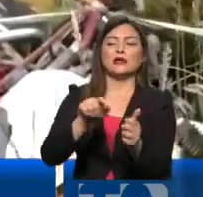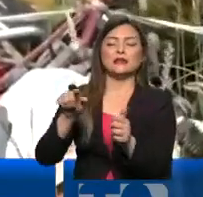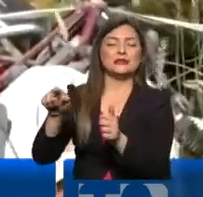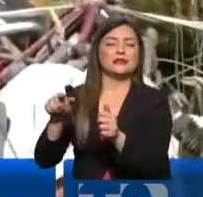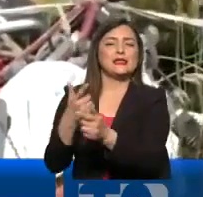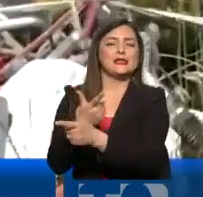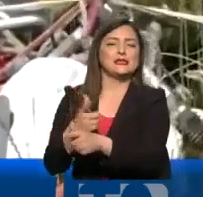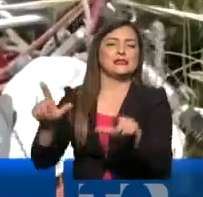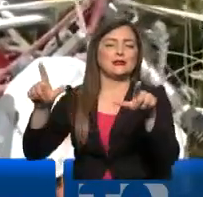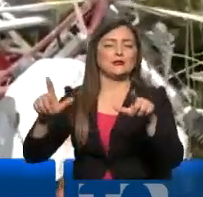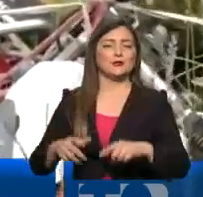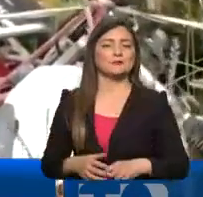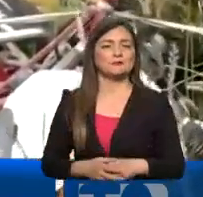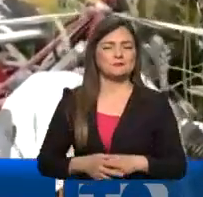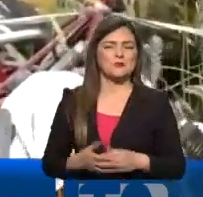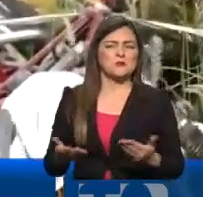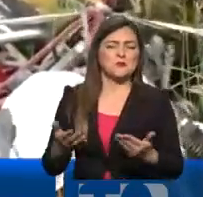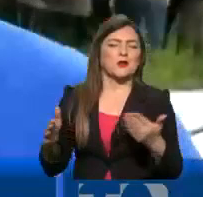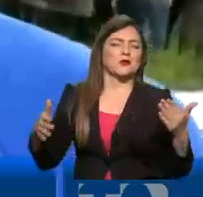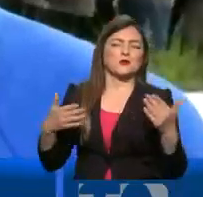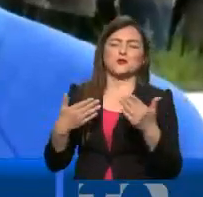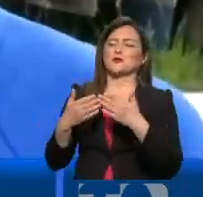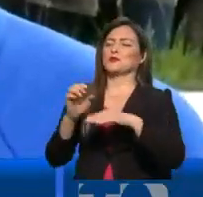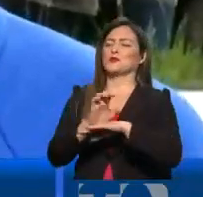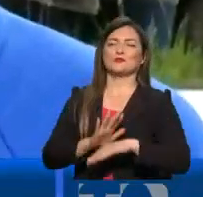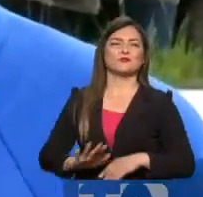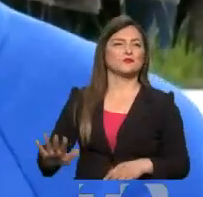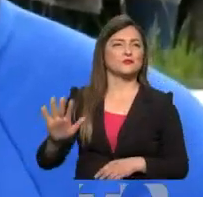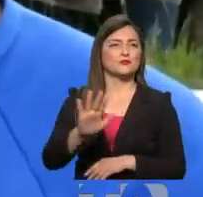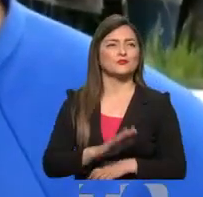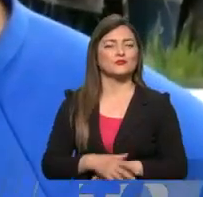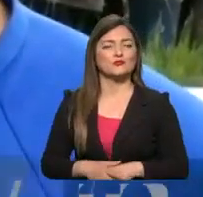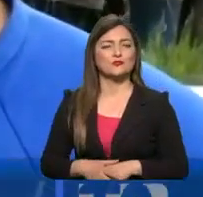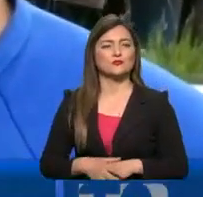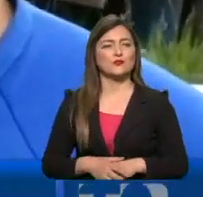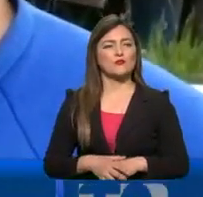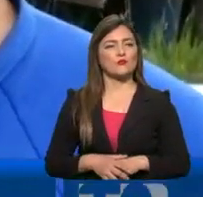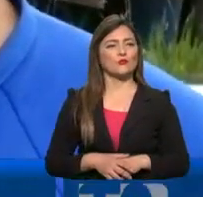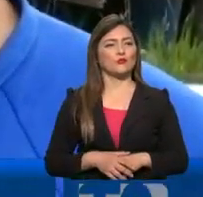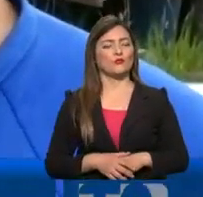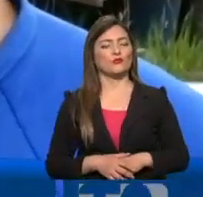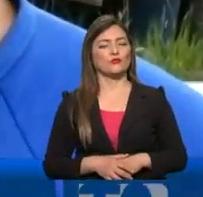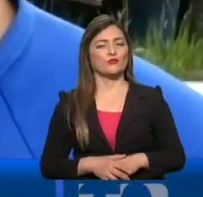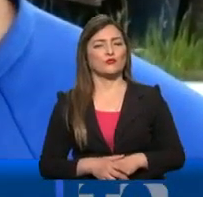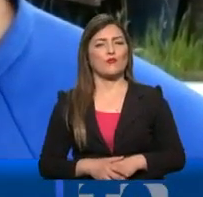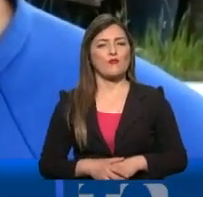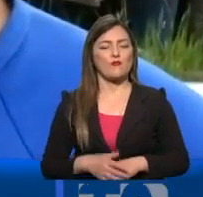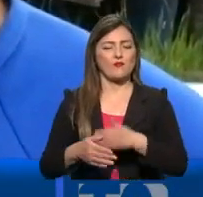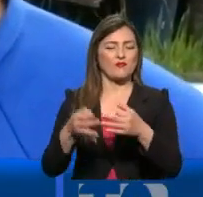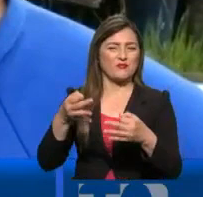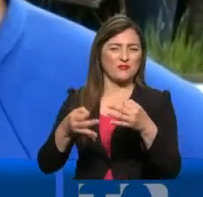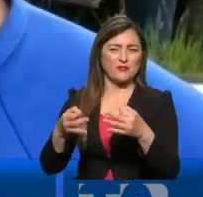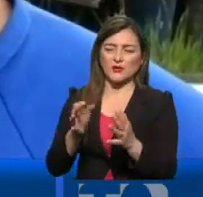una vez cumplidos todos los procedimientos legales estamos cumpliendo la destrucción de automotores y